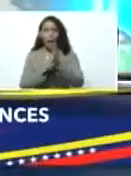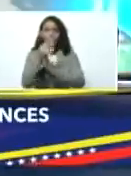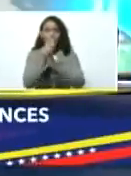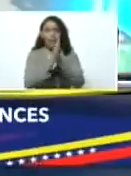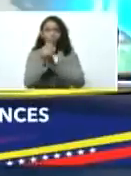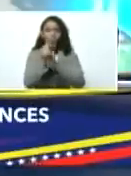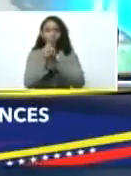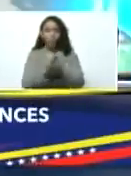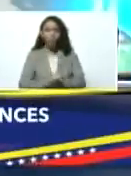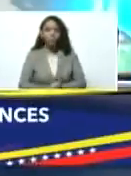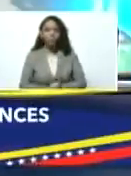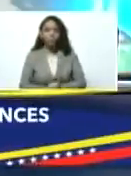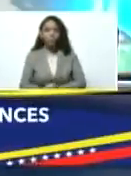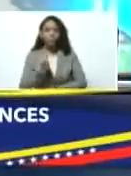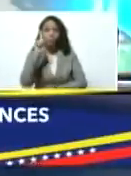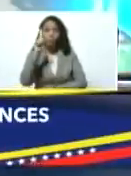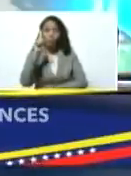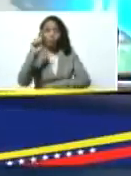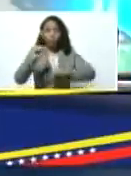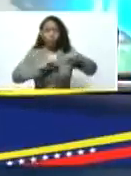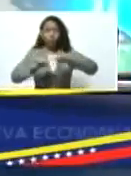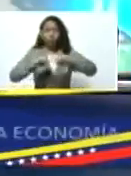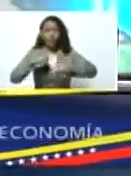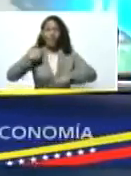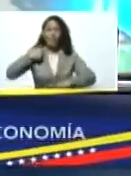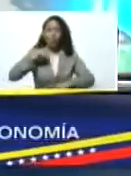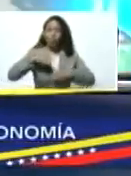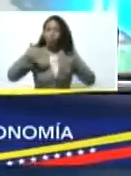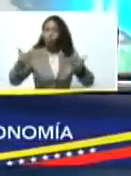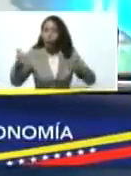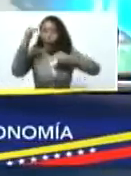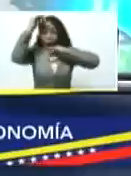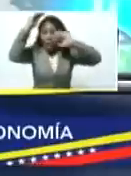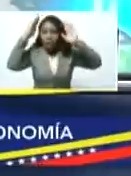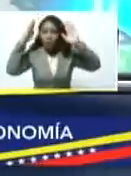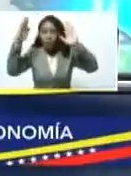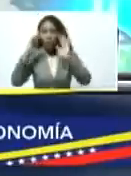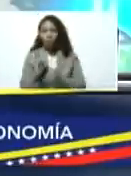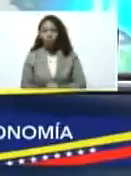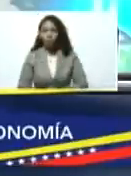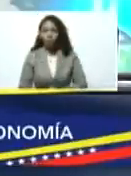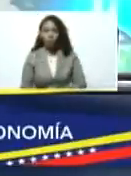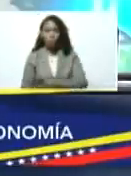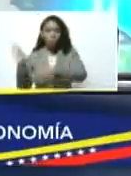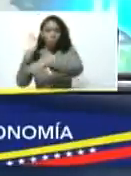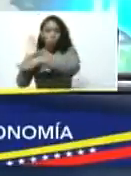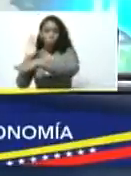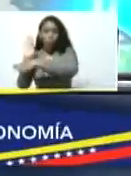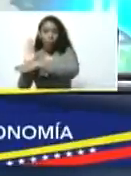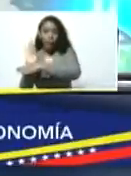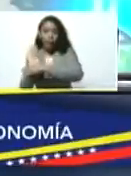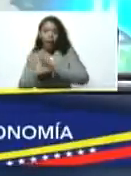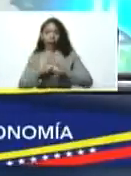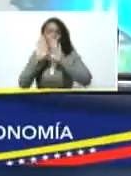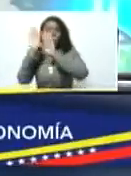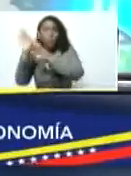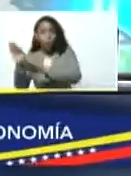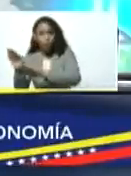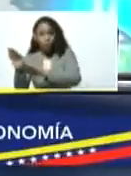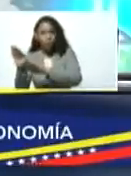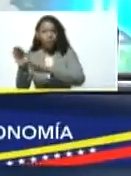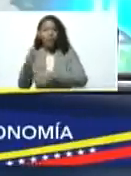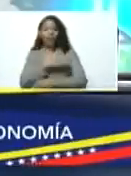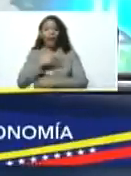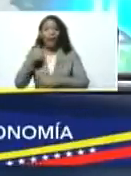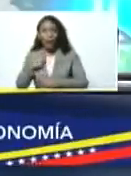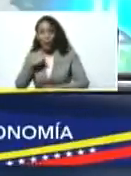emprendedor es uno de los motores que tenemos que atender, cuidar, apoyar,